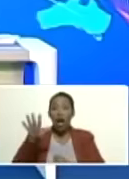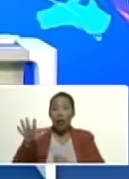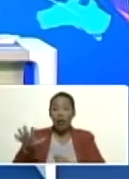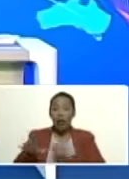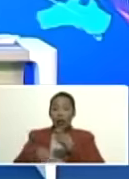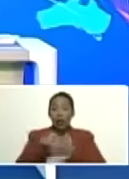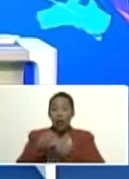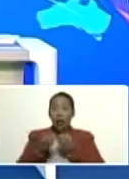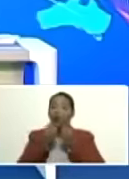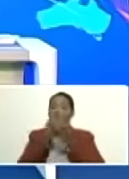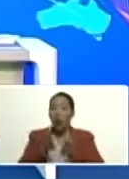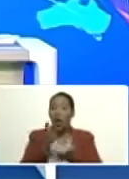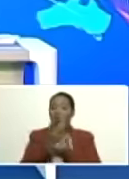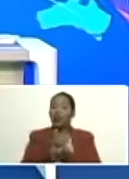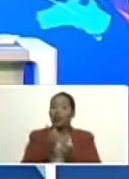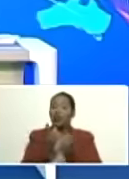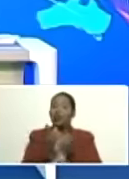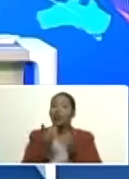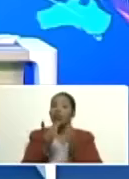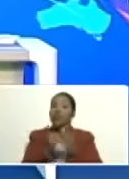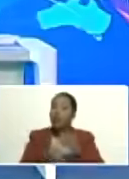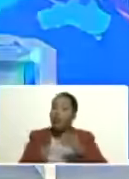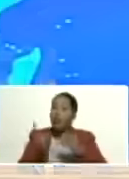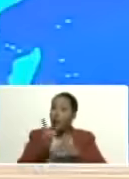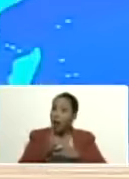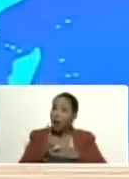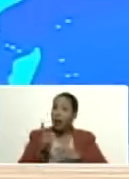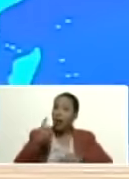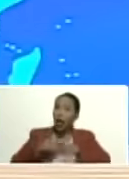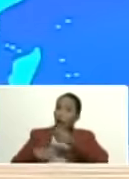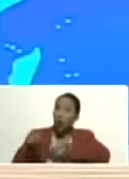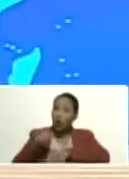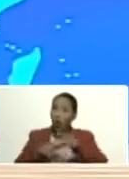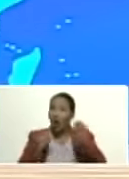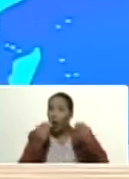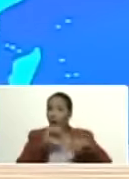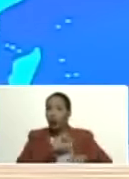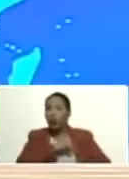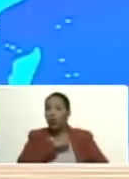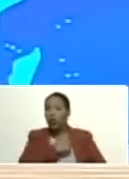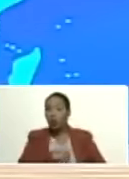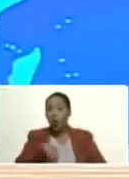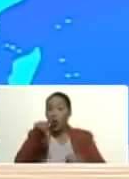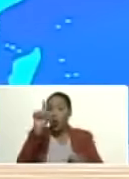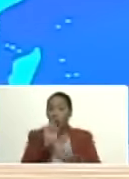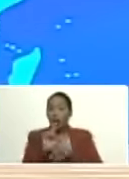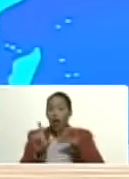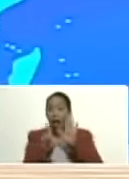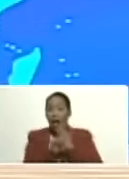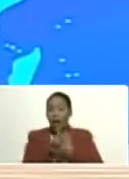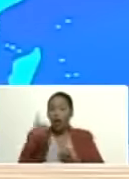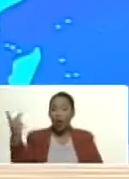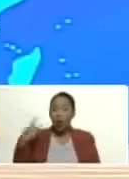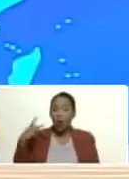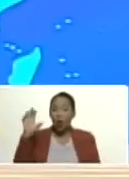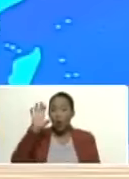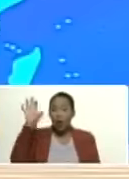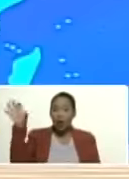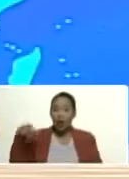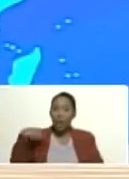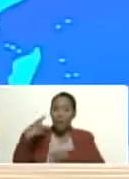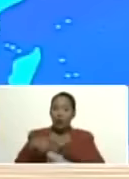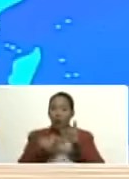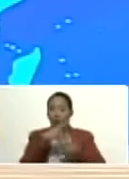las buenas, por la diplomacia, por la negociación, con el Acuerdo de Ginebra, como única ley entre las partes, el proceso de la Guayana